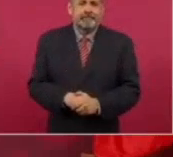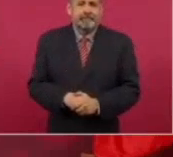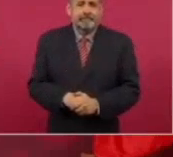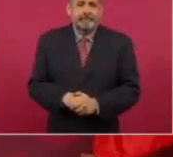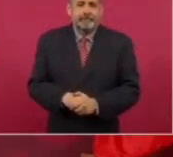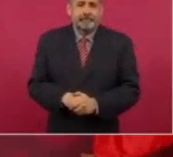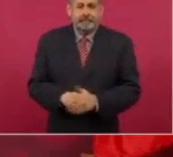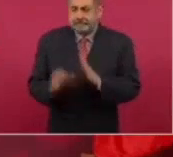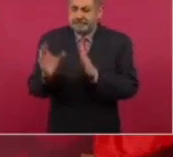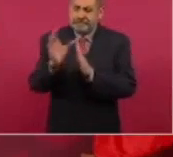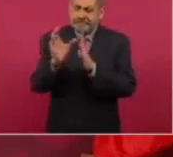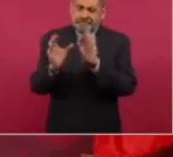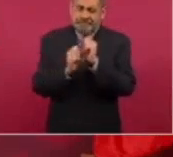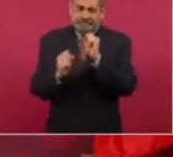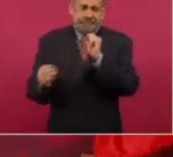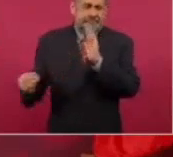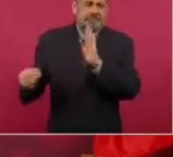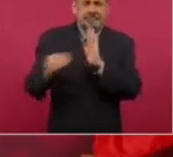porque está